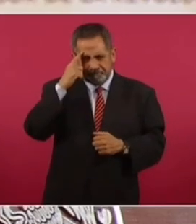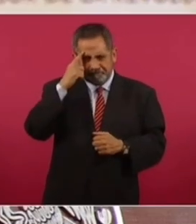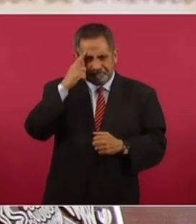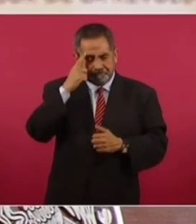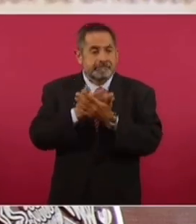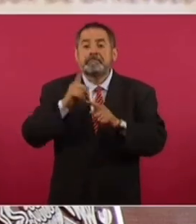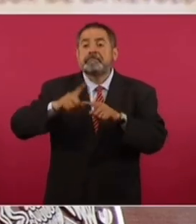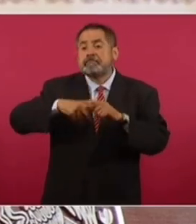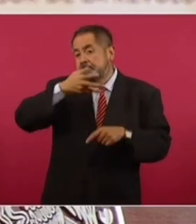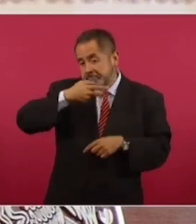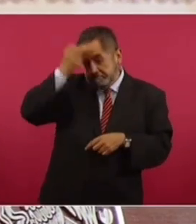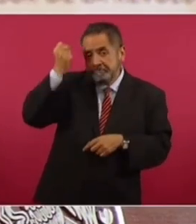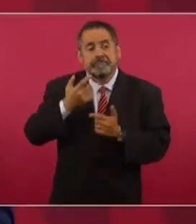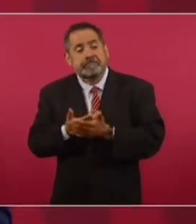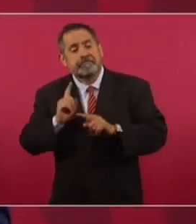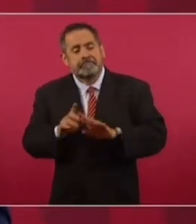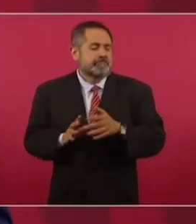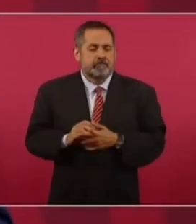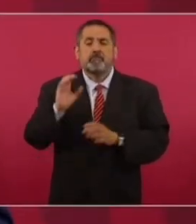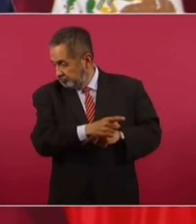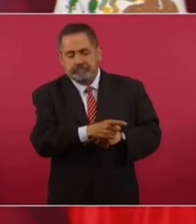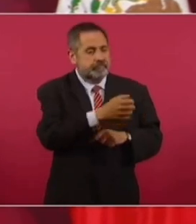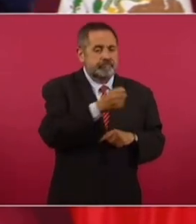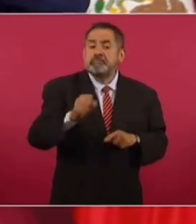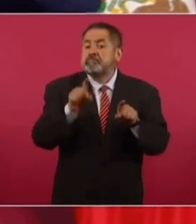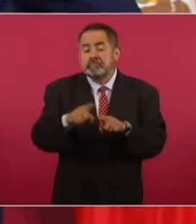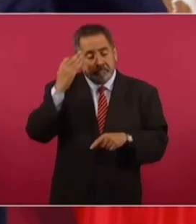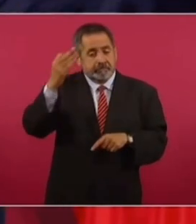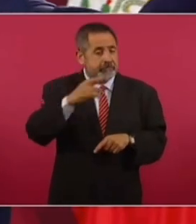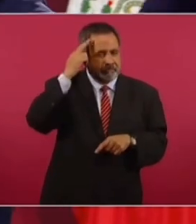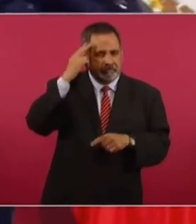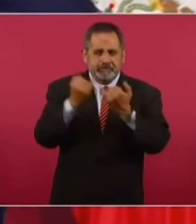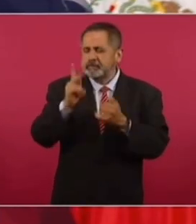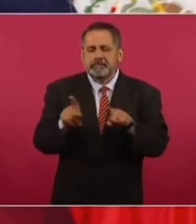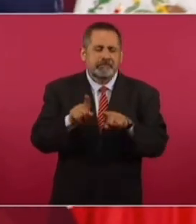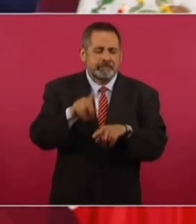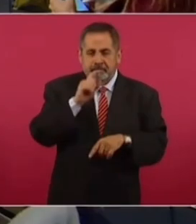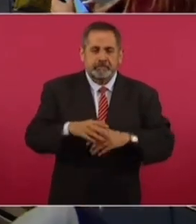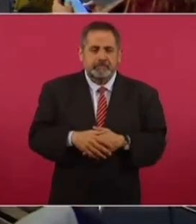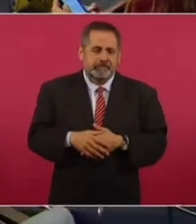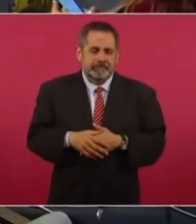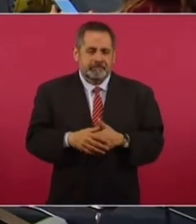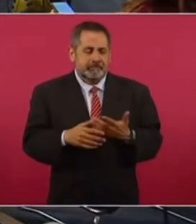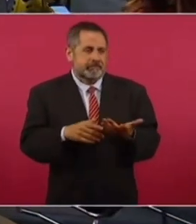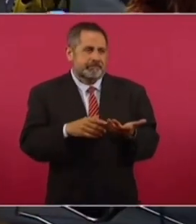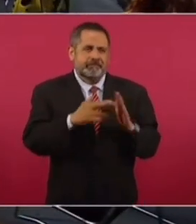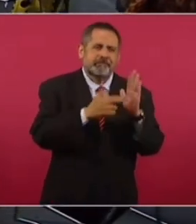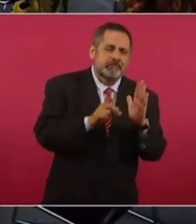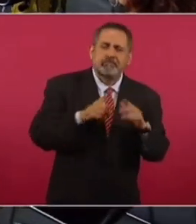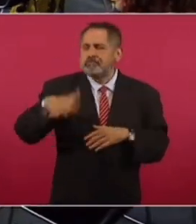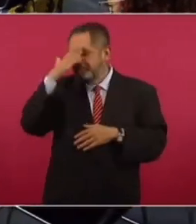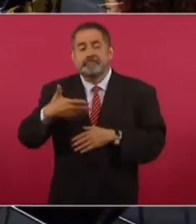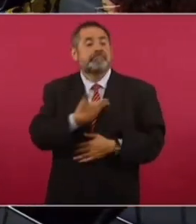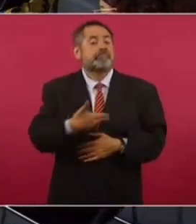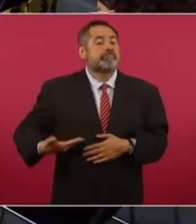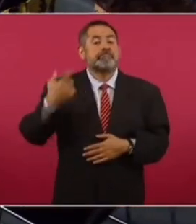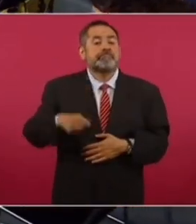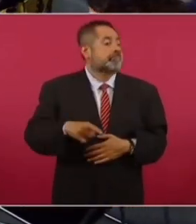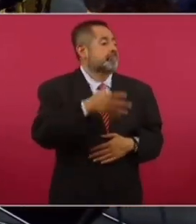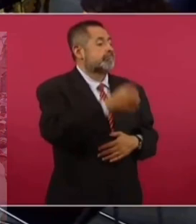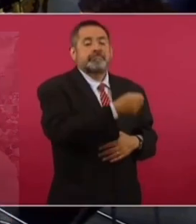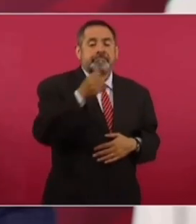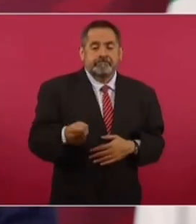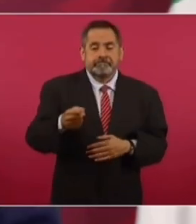tapados y que no haya dedazo. En el porfiriato se definió esa regla, ¿no? No escrita. El presidente